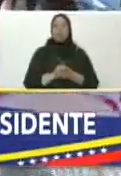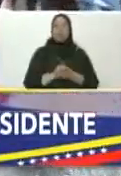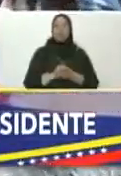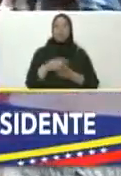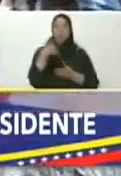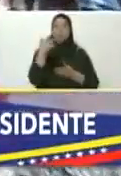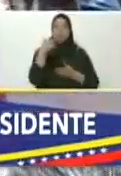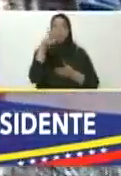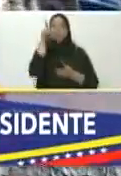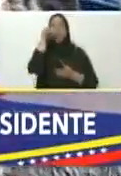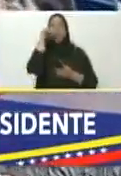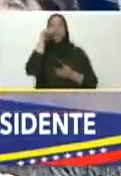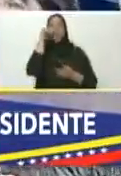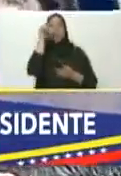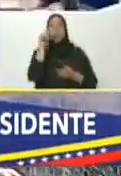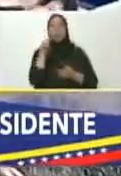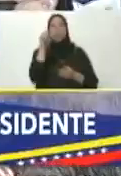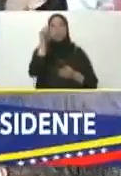Alexis Ortiles,